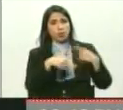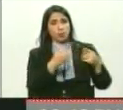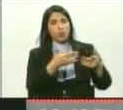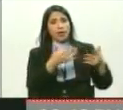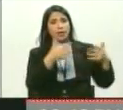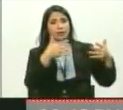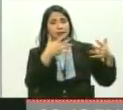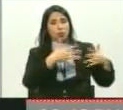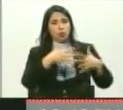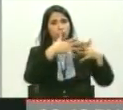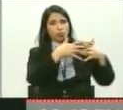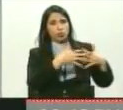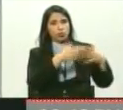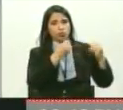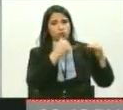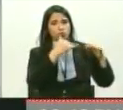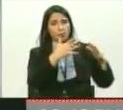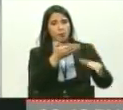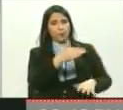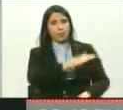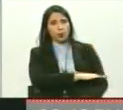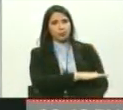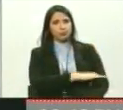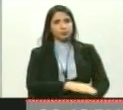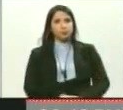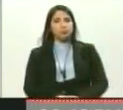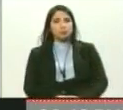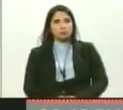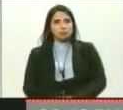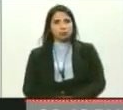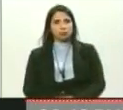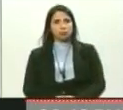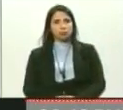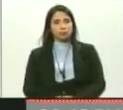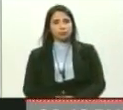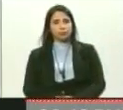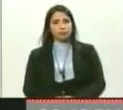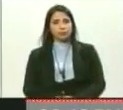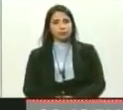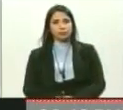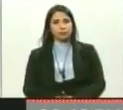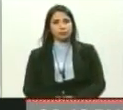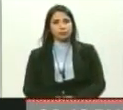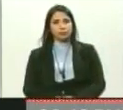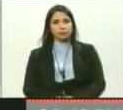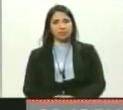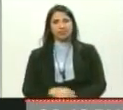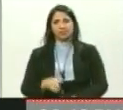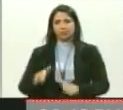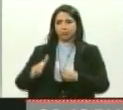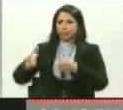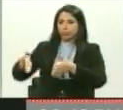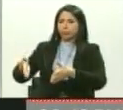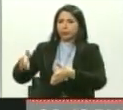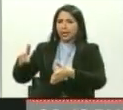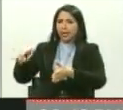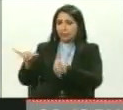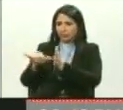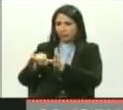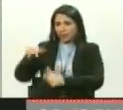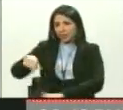Unidos, en número de nuevos enfermos. Las imágenes de las fosas comunes aquí en Manaus,